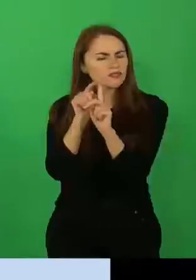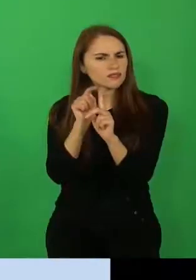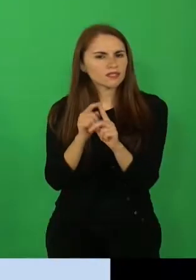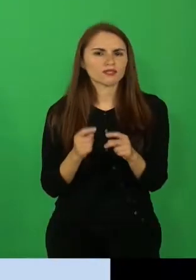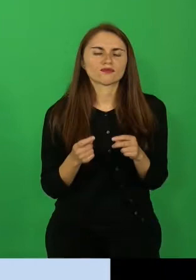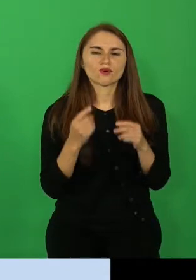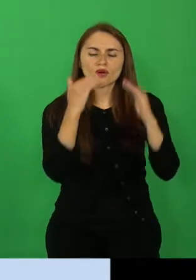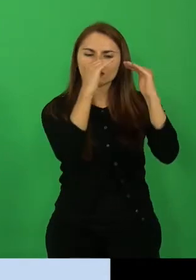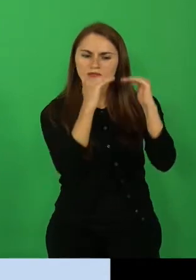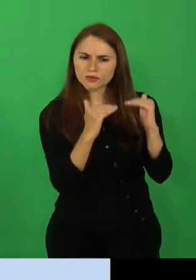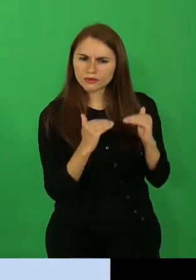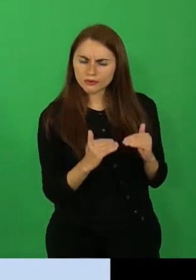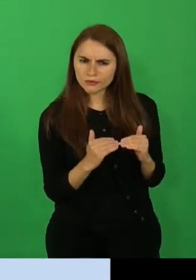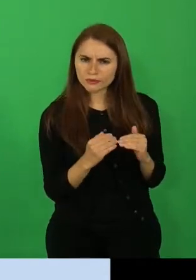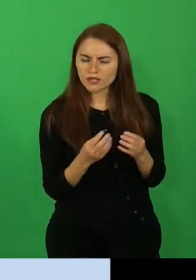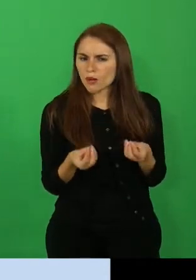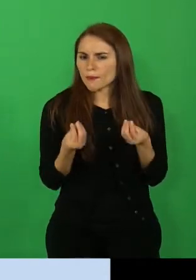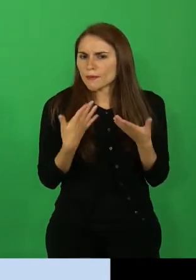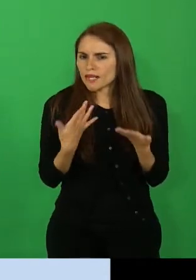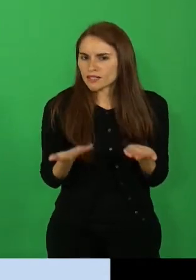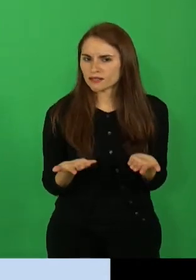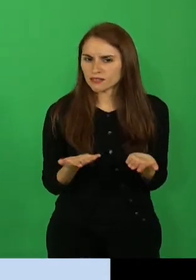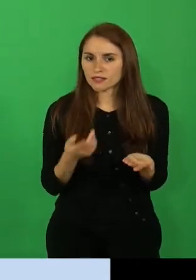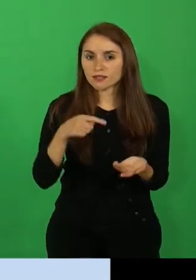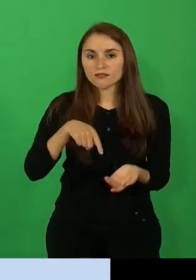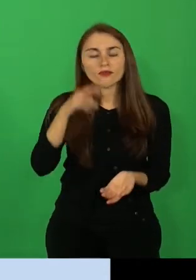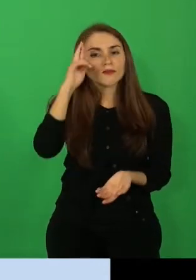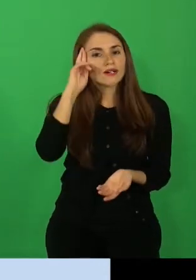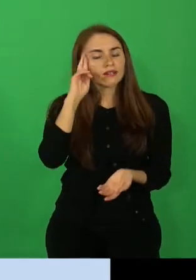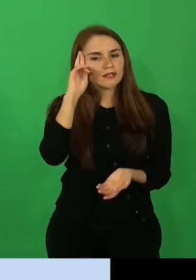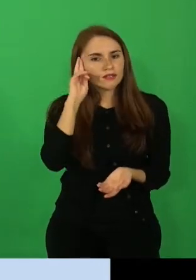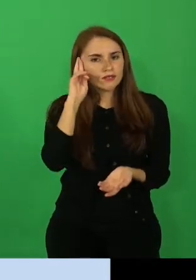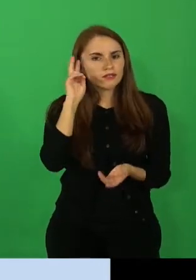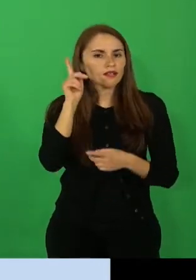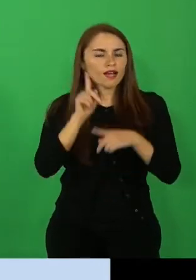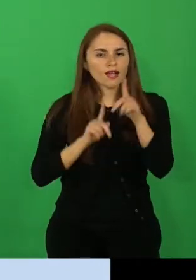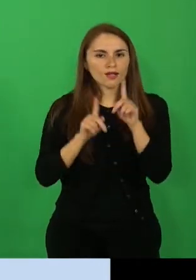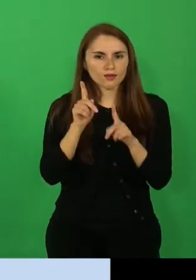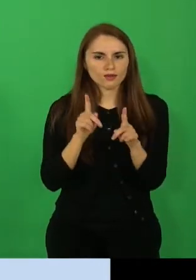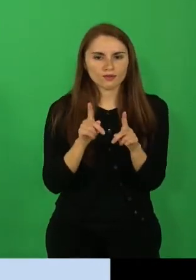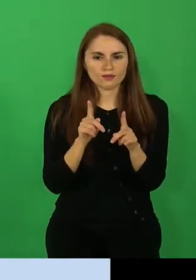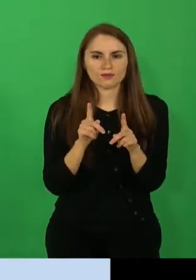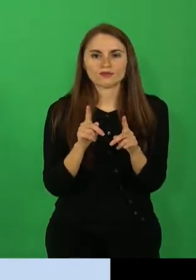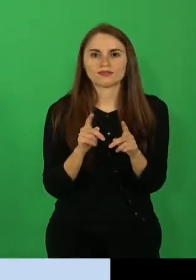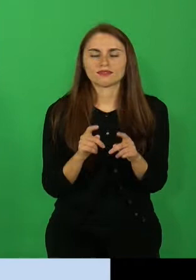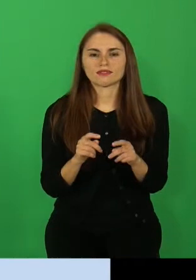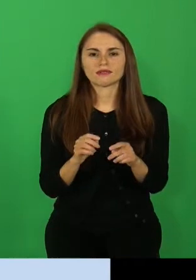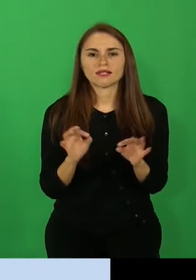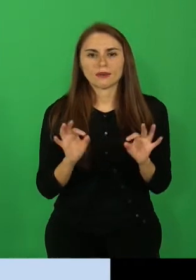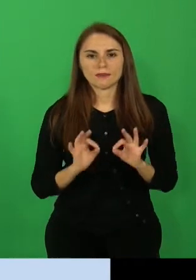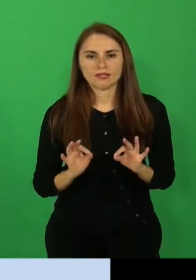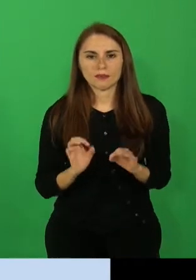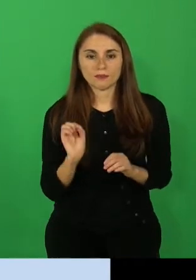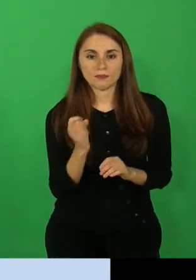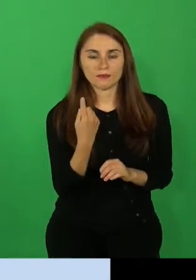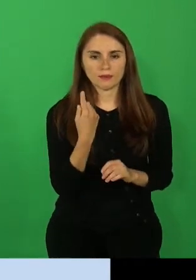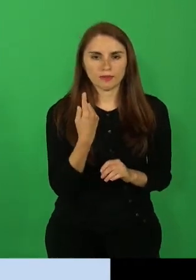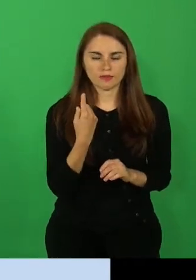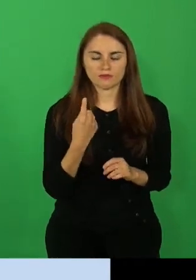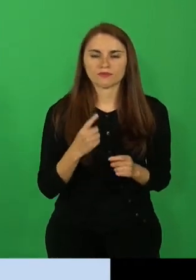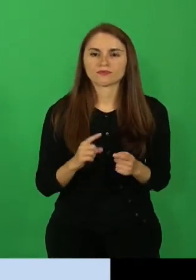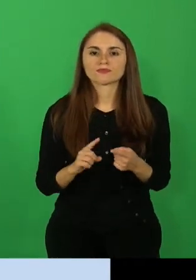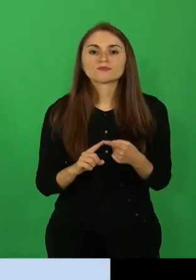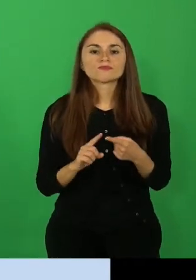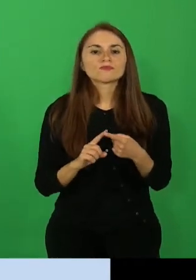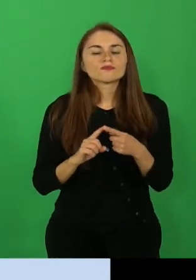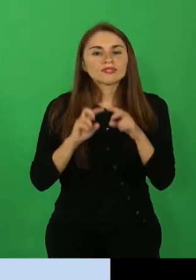tienen? ¿Para qué se utiliza? Vamos a recordar algunos conceptos claves. Primero,